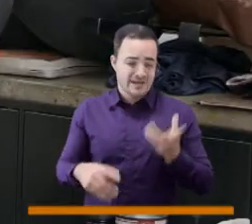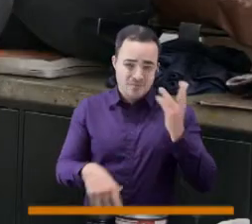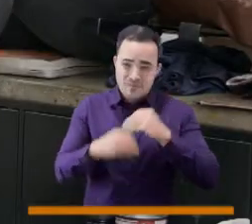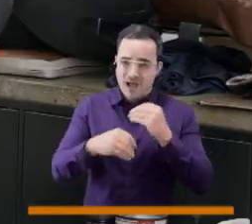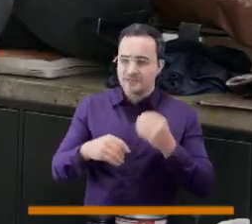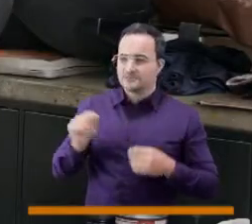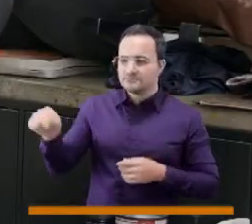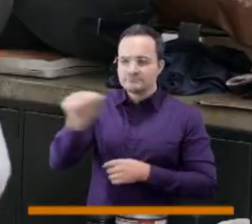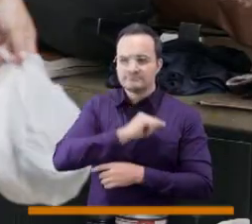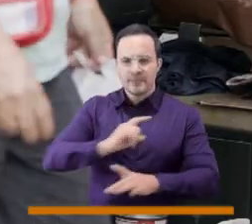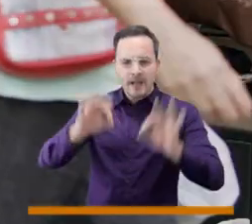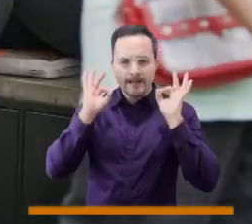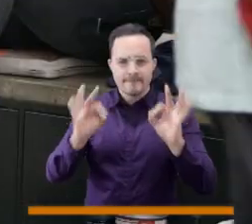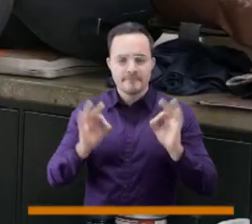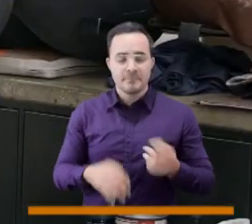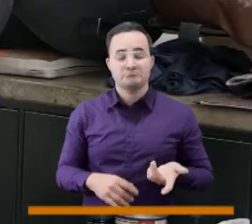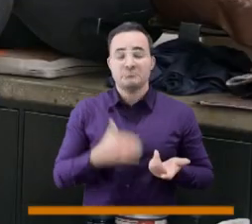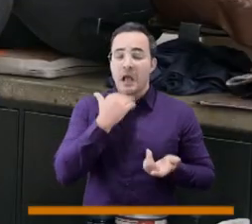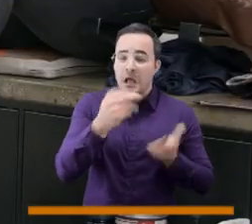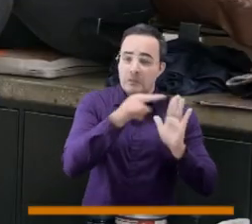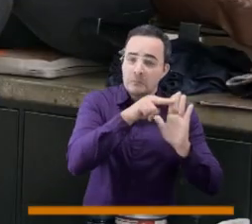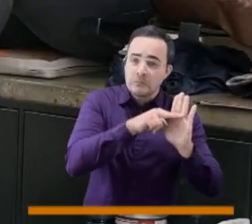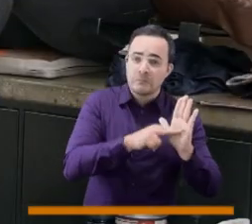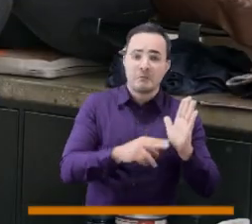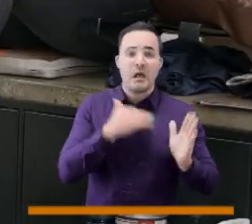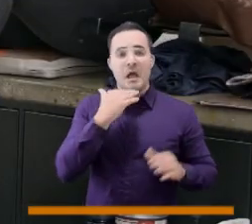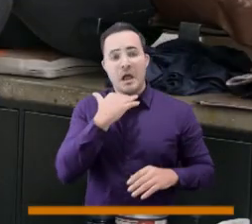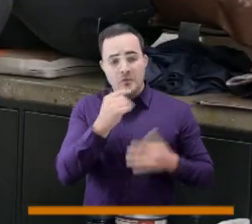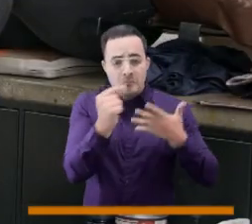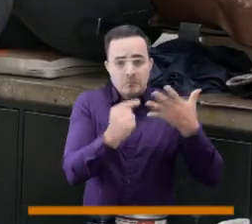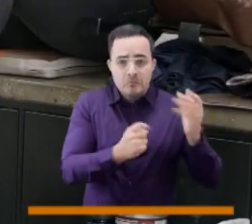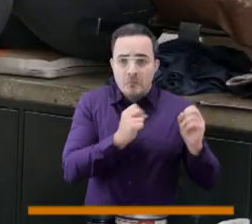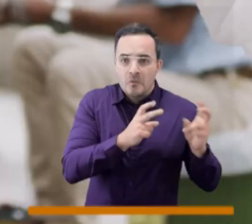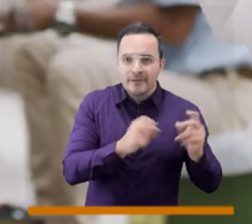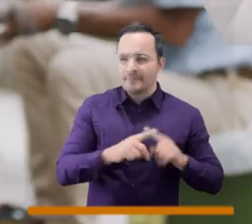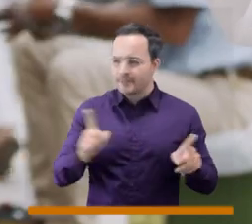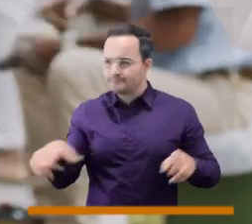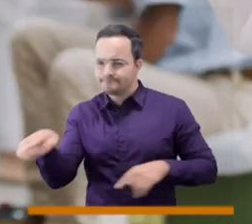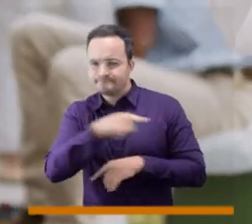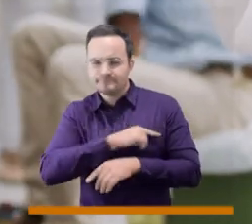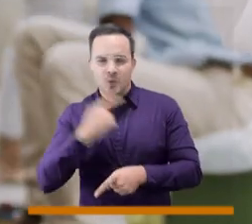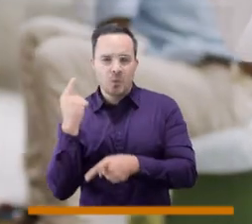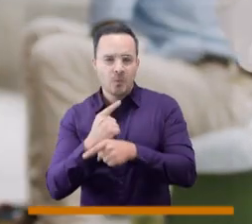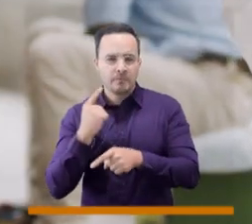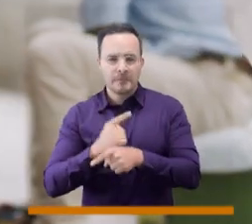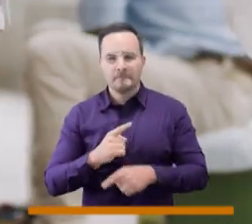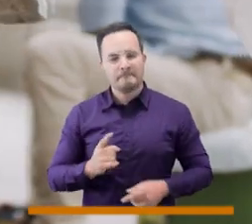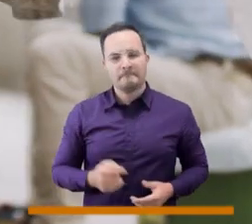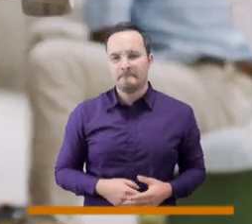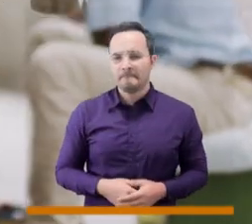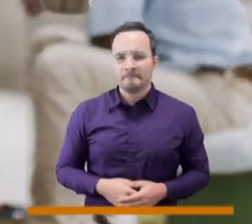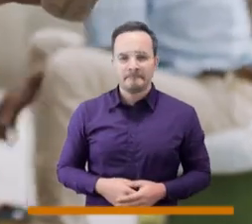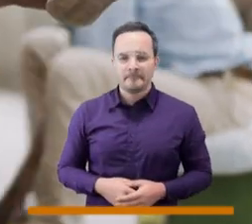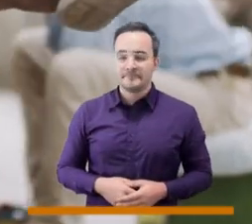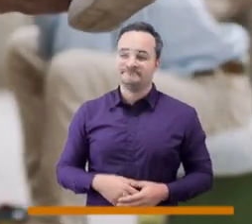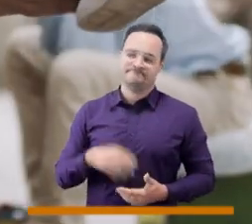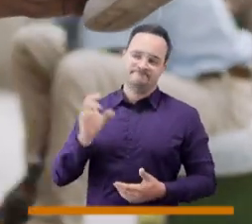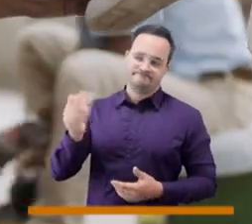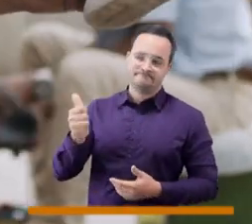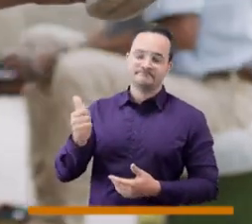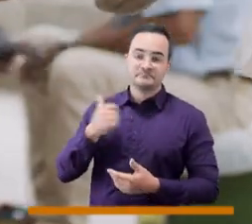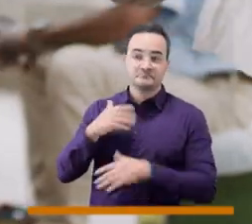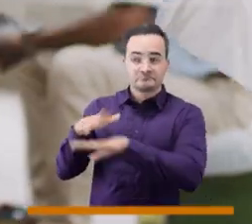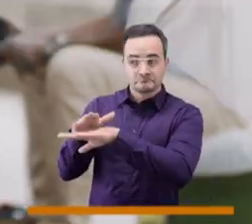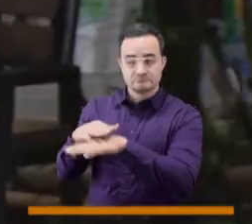existen normas y resoluciones que dan reglas de juego, pues la verdad no se están cumpliendo en muchos sectores del centro de Medellín. Para Gabriel,